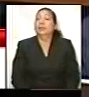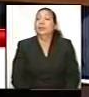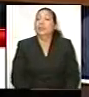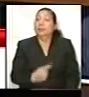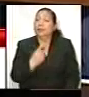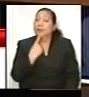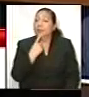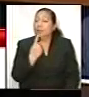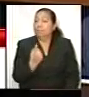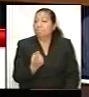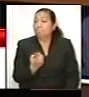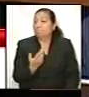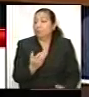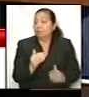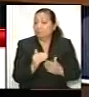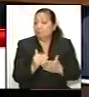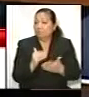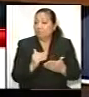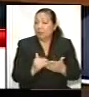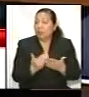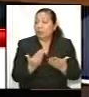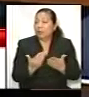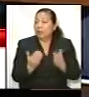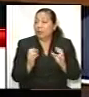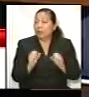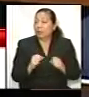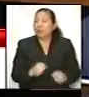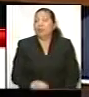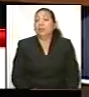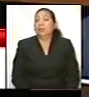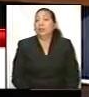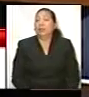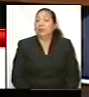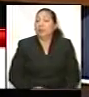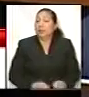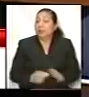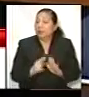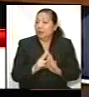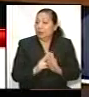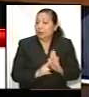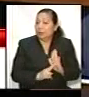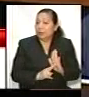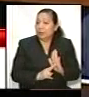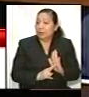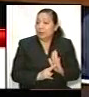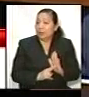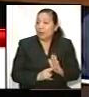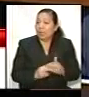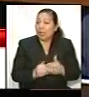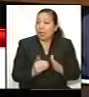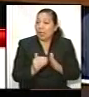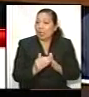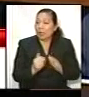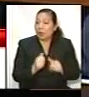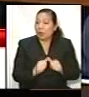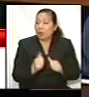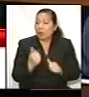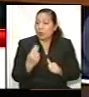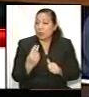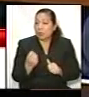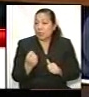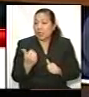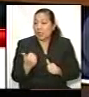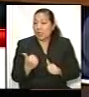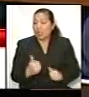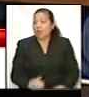establece un párrafo adicional donde se habla que las disposiciones reglamentarias del artículo 11A de la ley